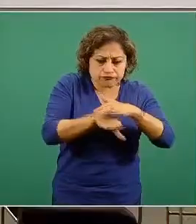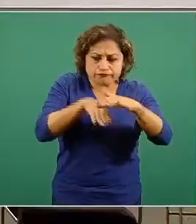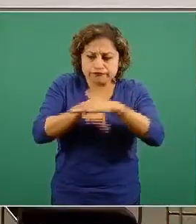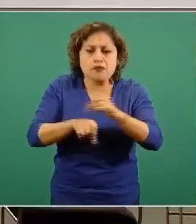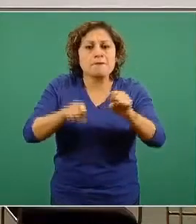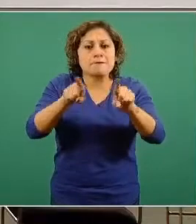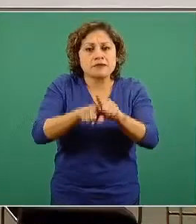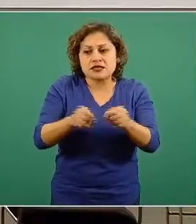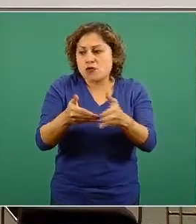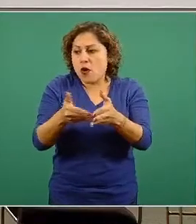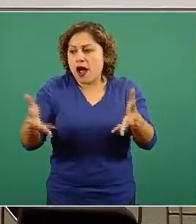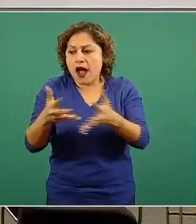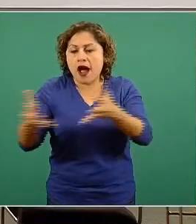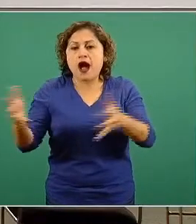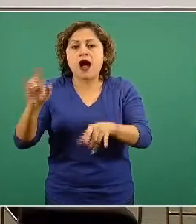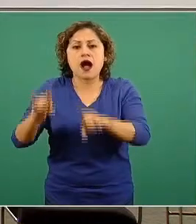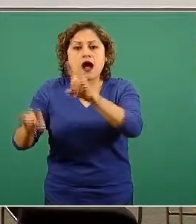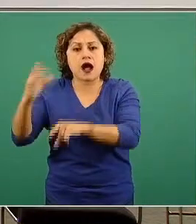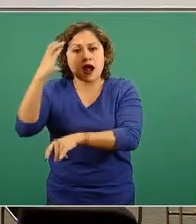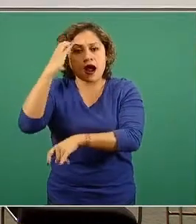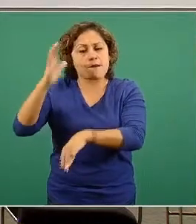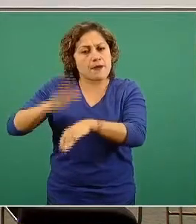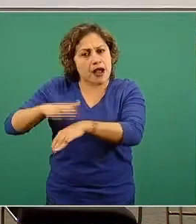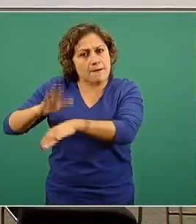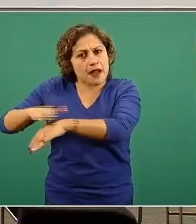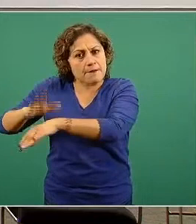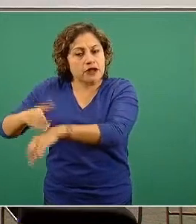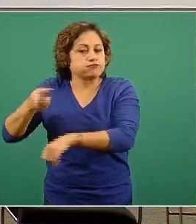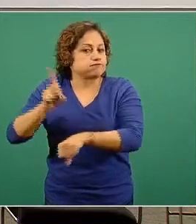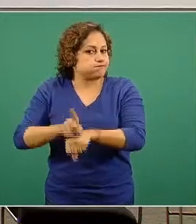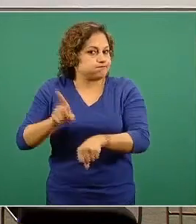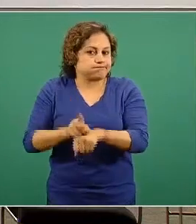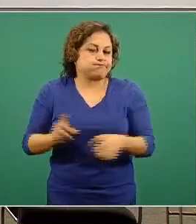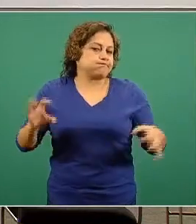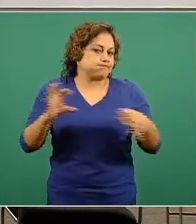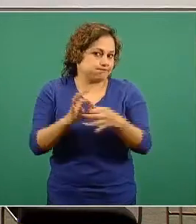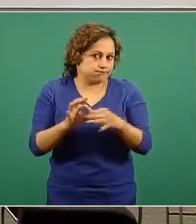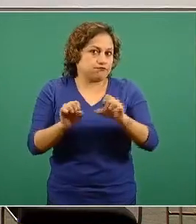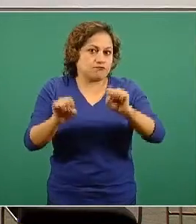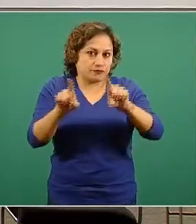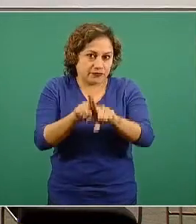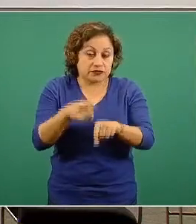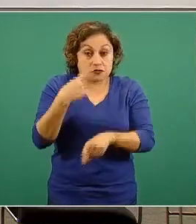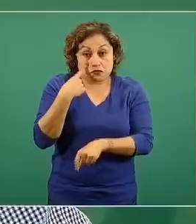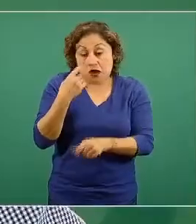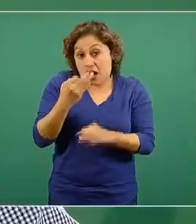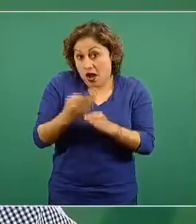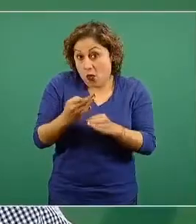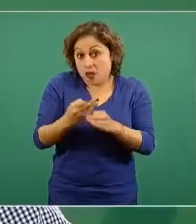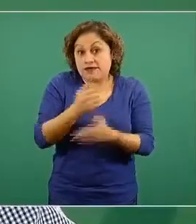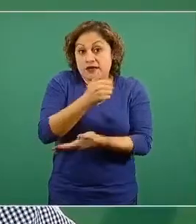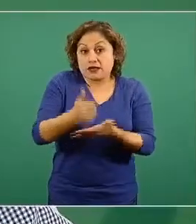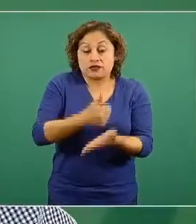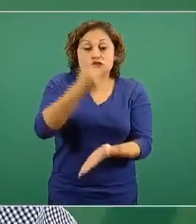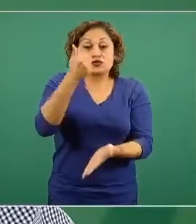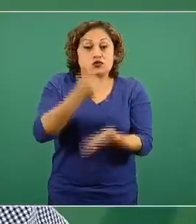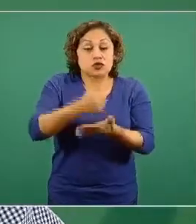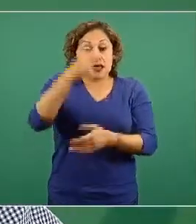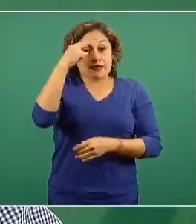va a haber camas disponibles cuando en su momento se requiera. Si bien es cierto, la Ciudad de México es la que actualmente tiene la